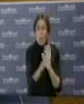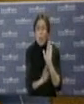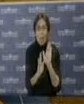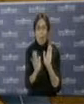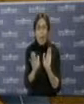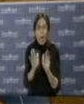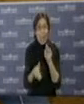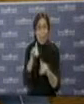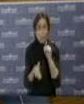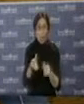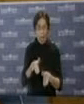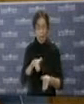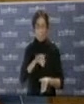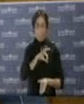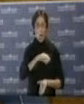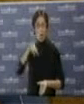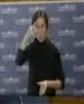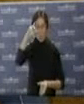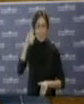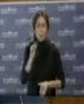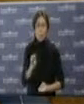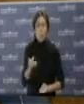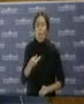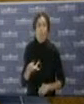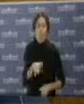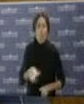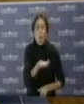Zapatero, en el suyo, aparece la congelación de las pensiones?